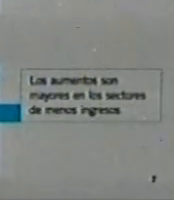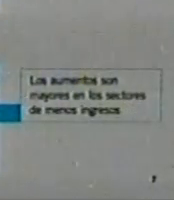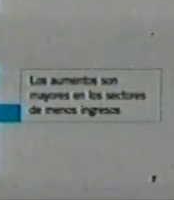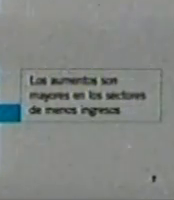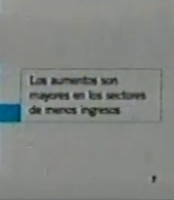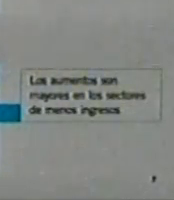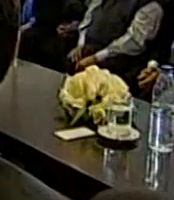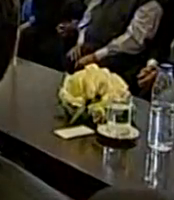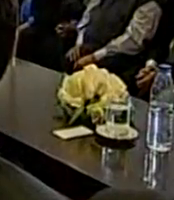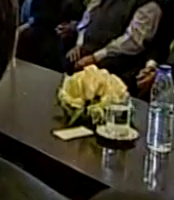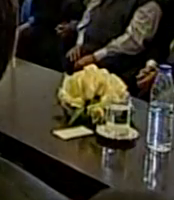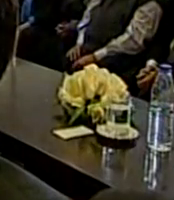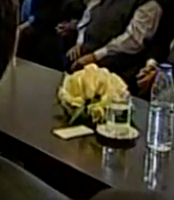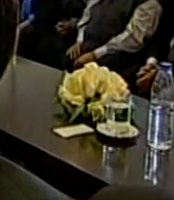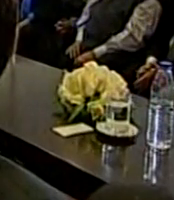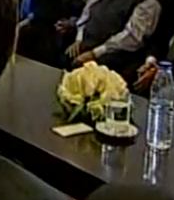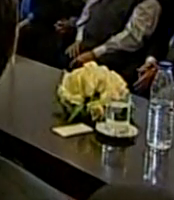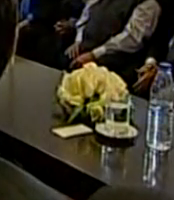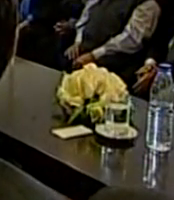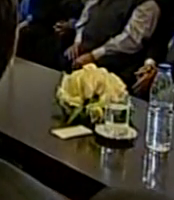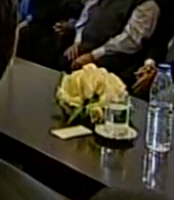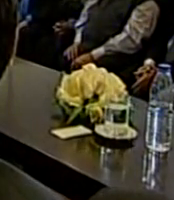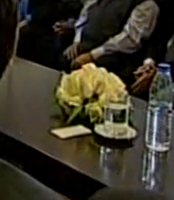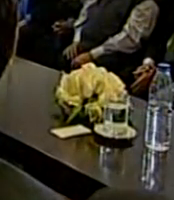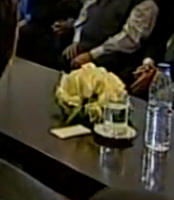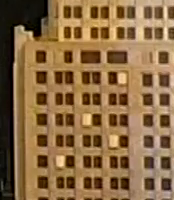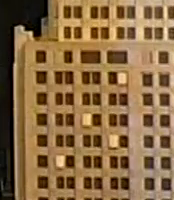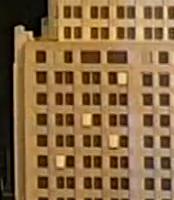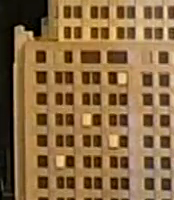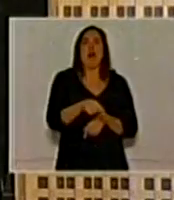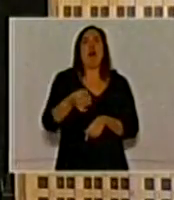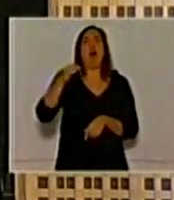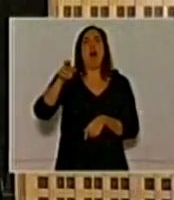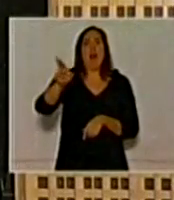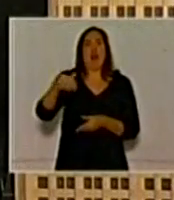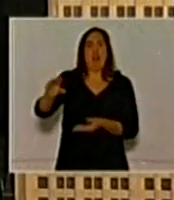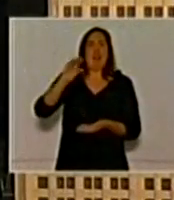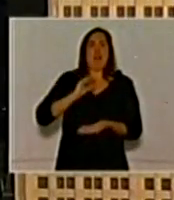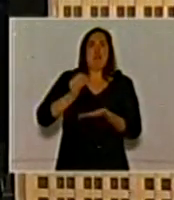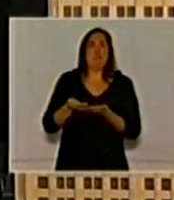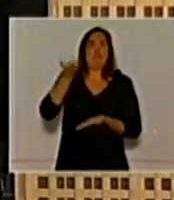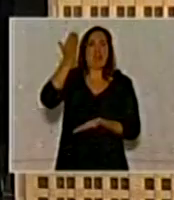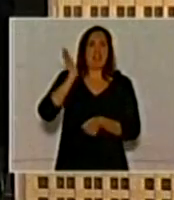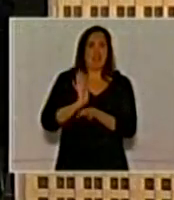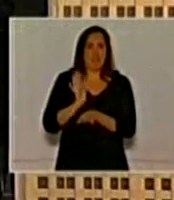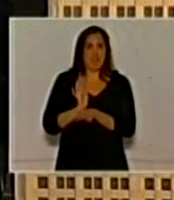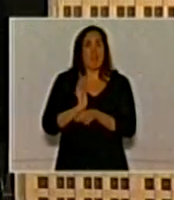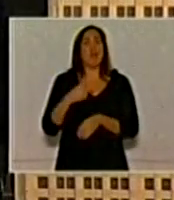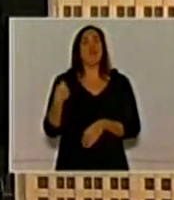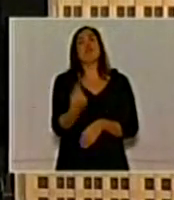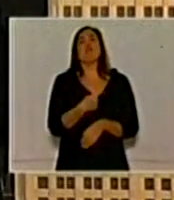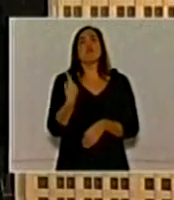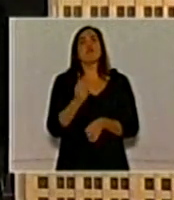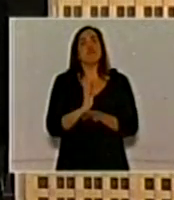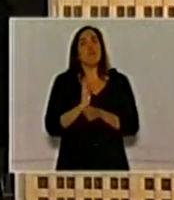obviamente, reciben más los que menos ganan, que también hace a lo que siempre hemos sostenido, que es